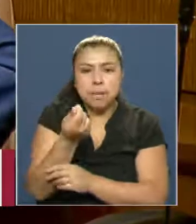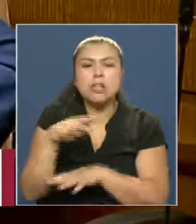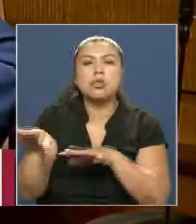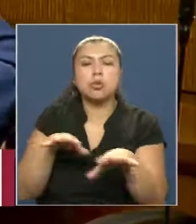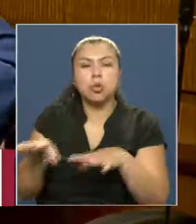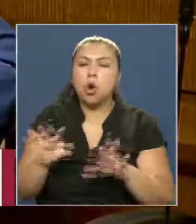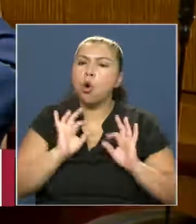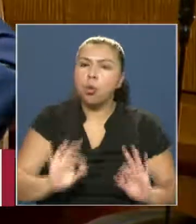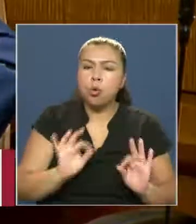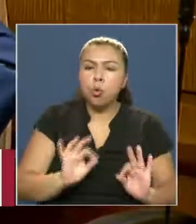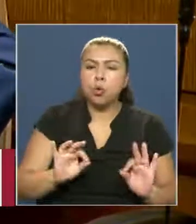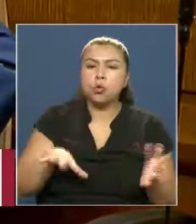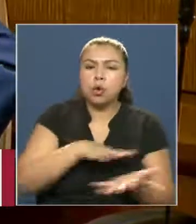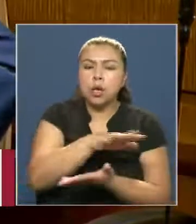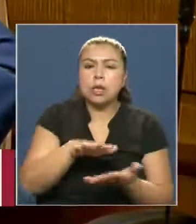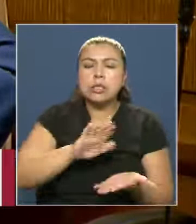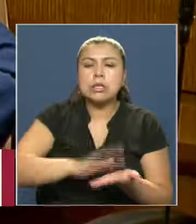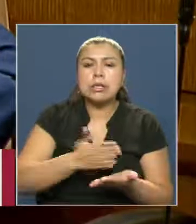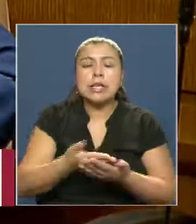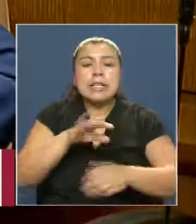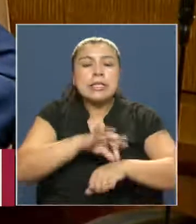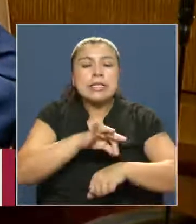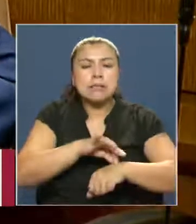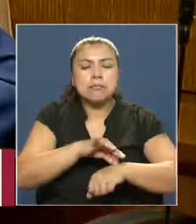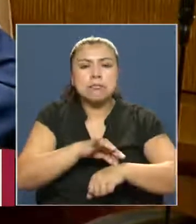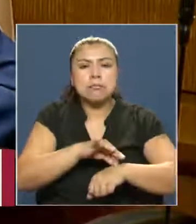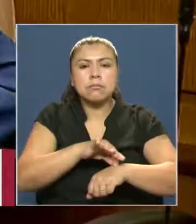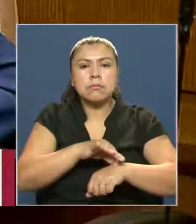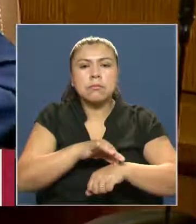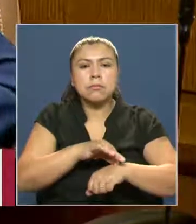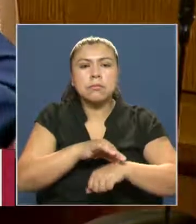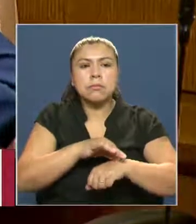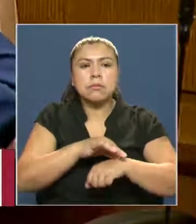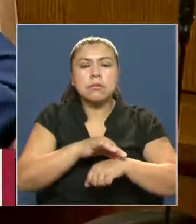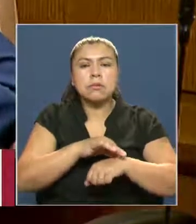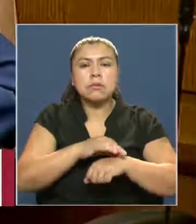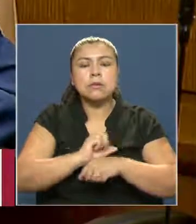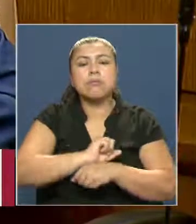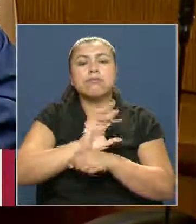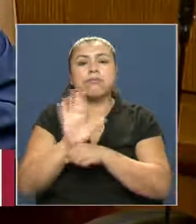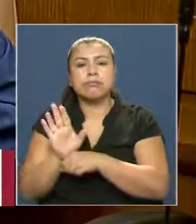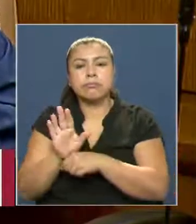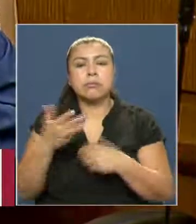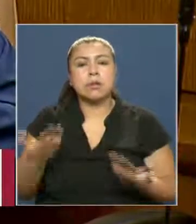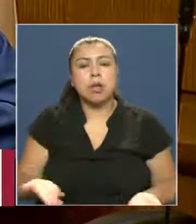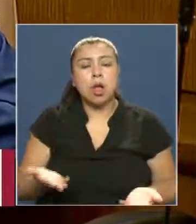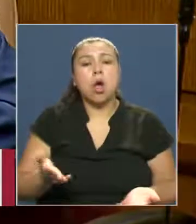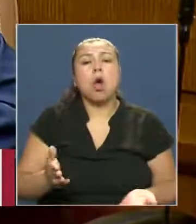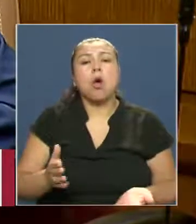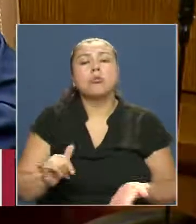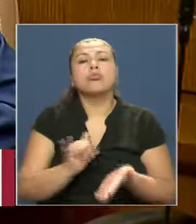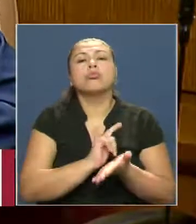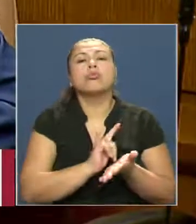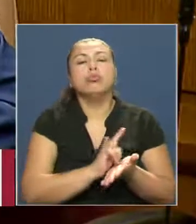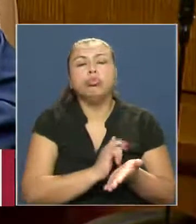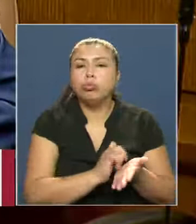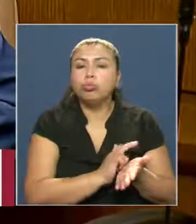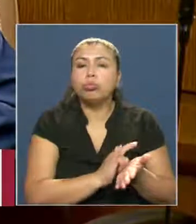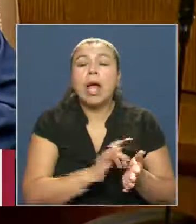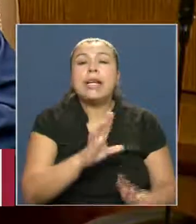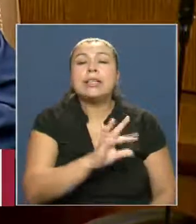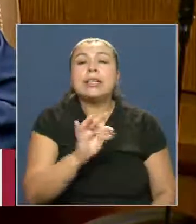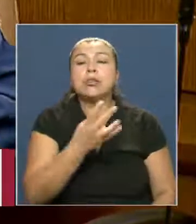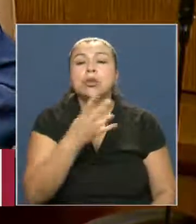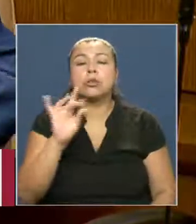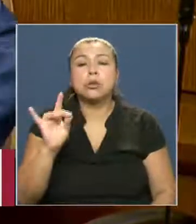productos justamente de esta crisis sanitaria que tenemos, de esta pandemia con el coronavirus. Nueva York, por ejemplo, su ayuntamiento de Nueva York,